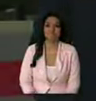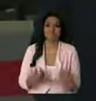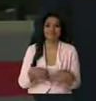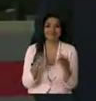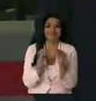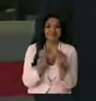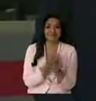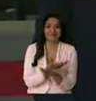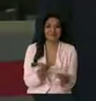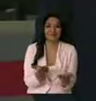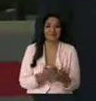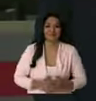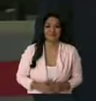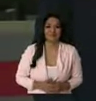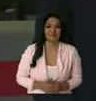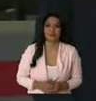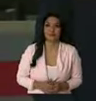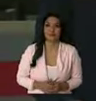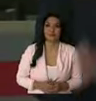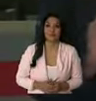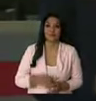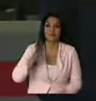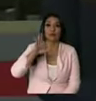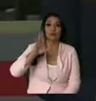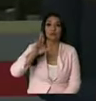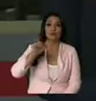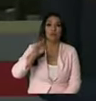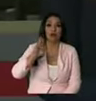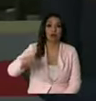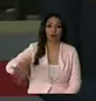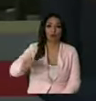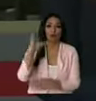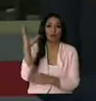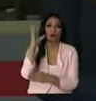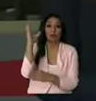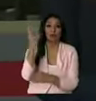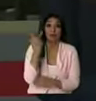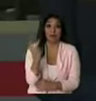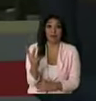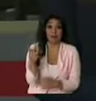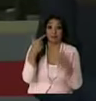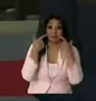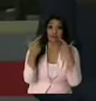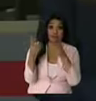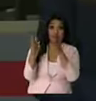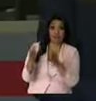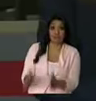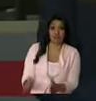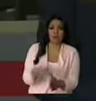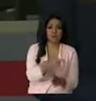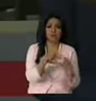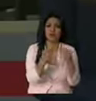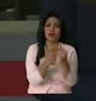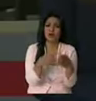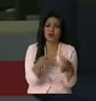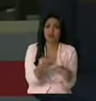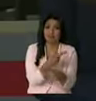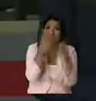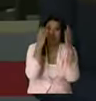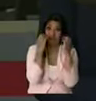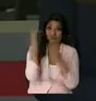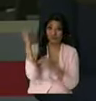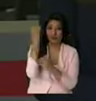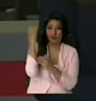Continuamos con más información. Les contamos que en Tumaco, tres miembros de la Fiscalía de Colombia fueron asesinados por el Frente Oliver